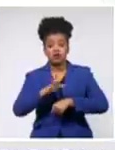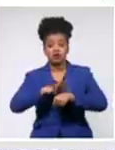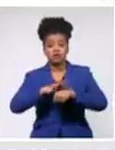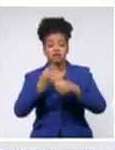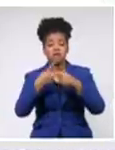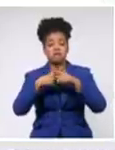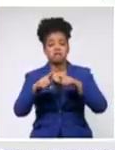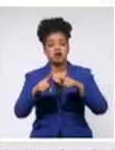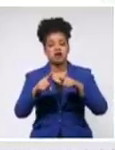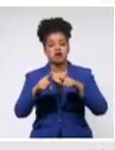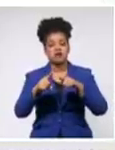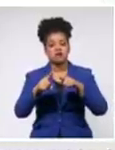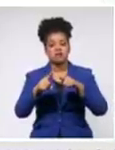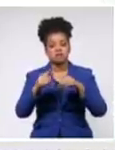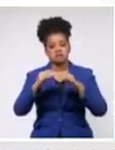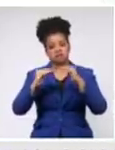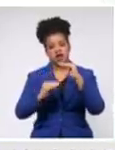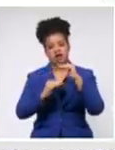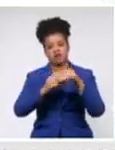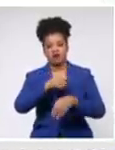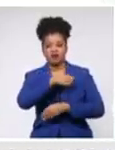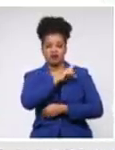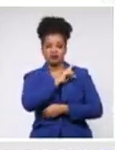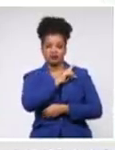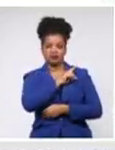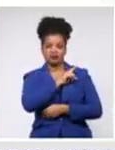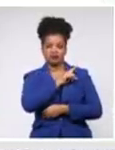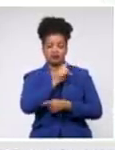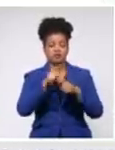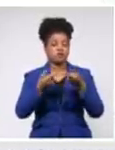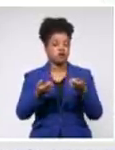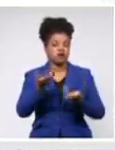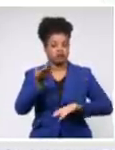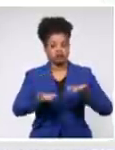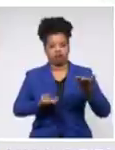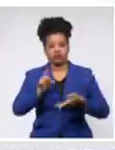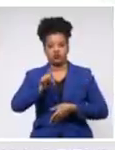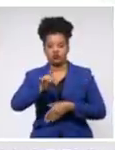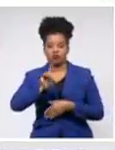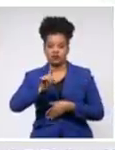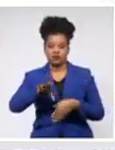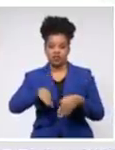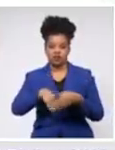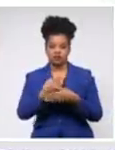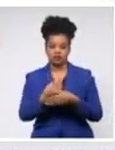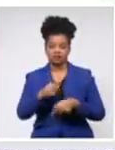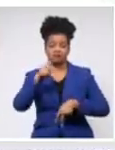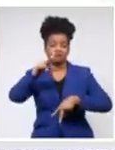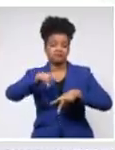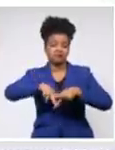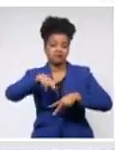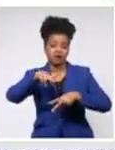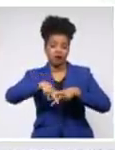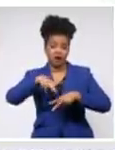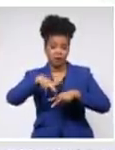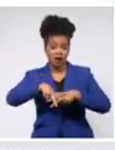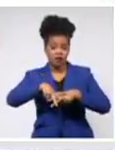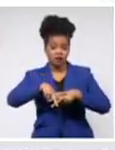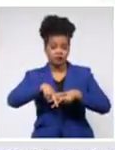inferior a la del día de ayer, teniendo en cuenta los últimos 15 días. La Habana, con una tasa